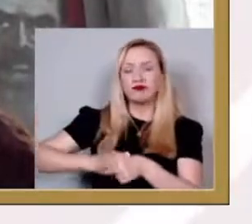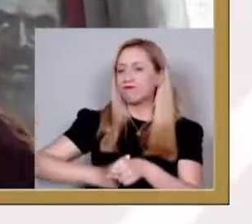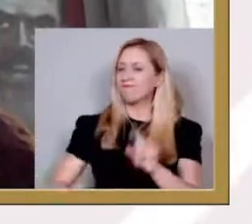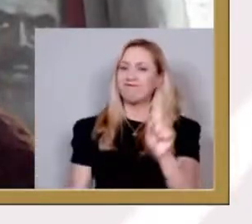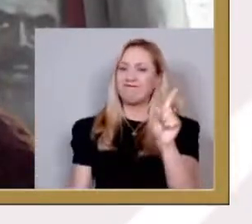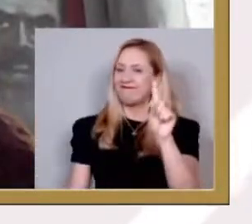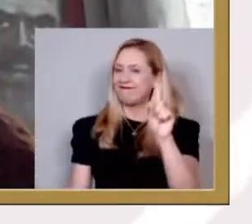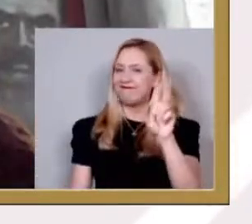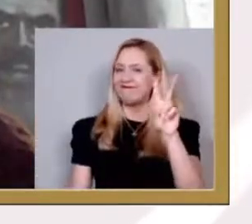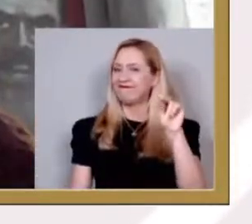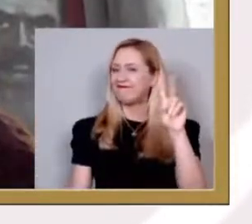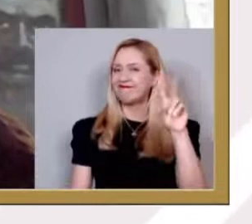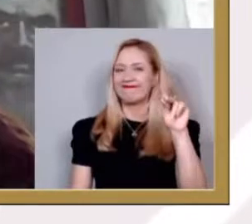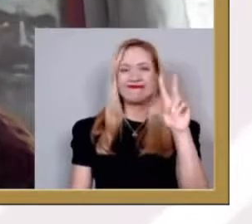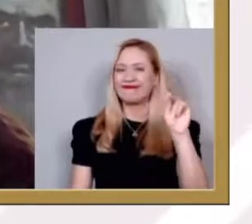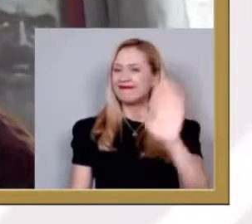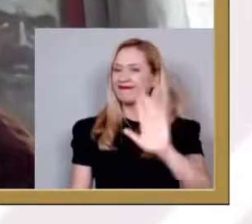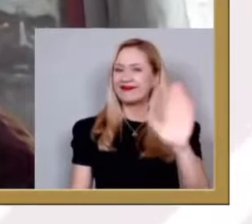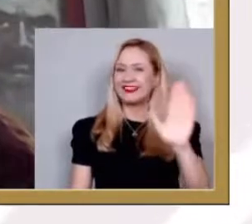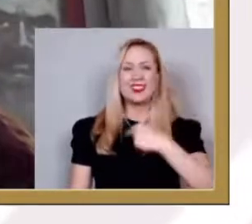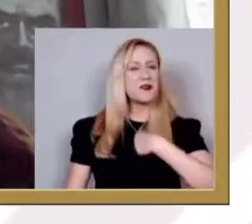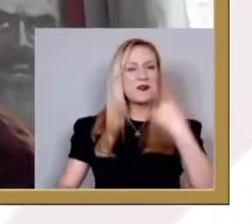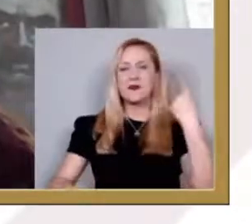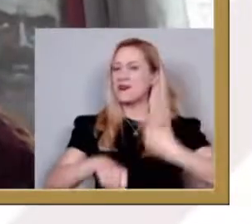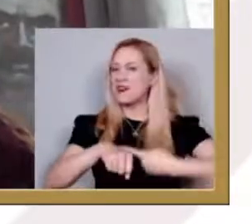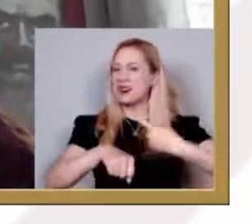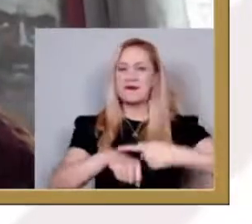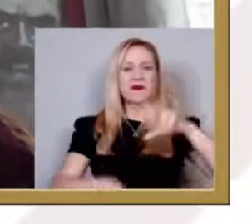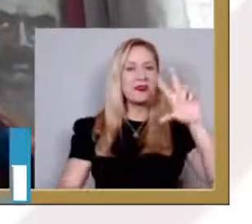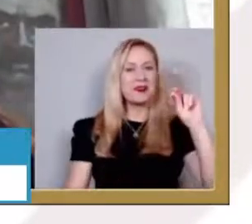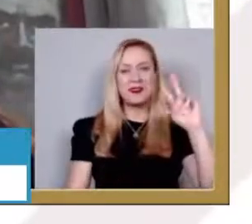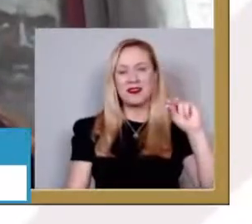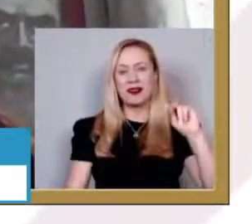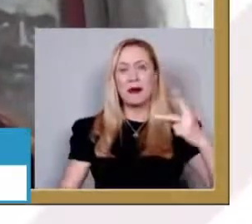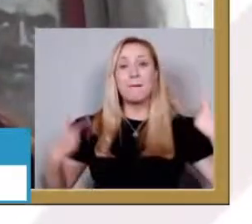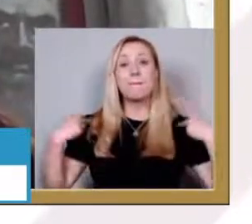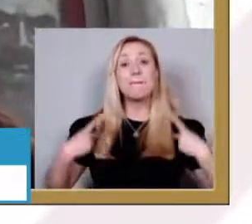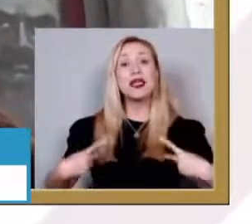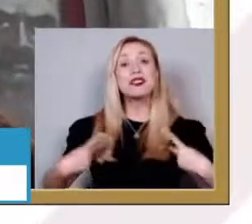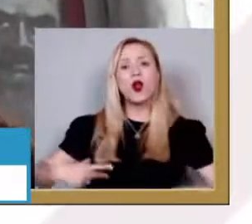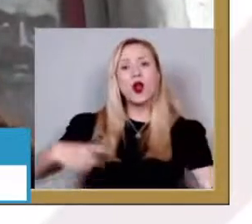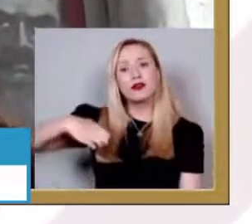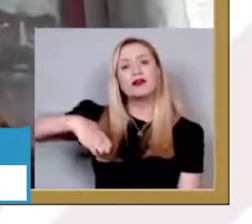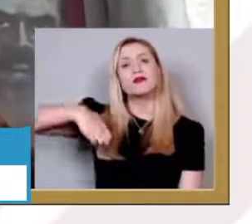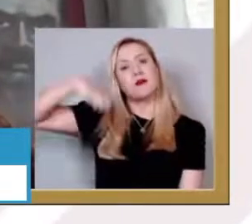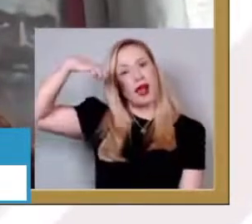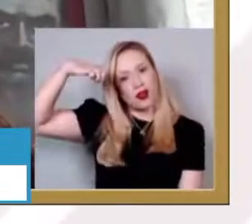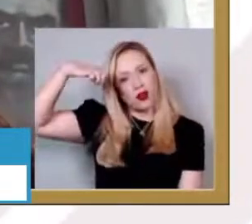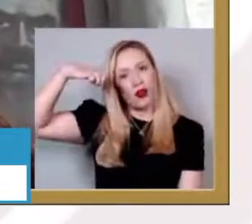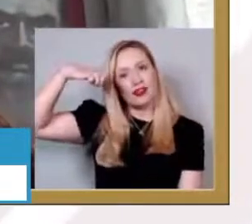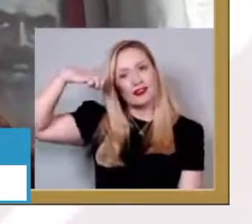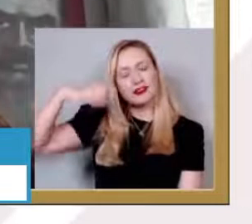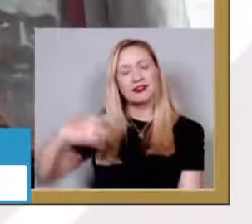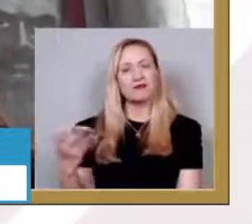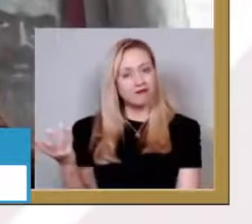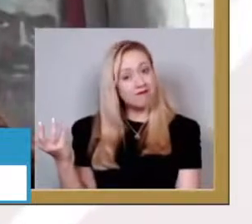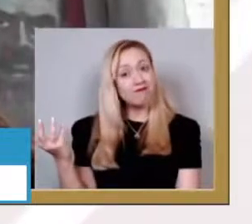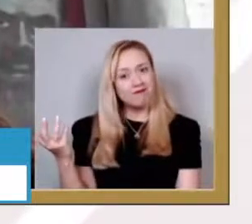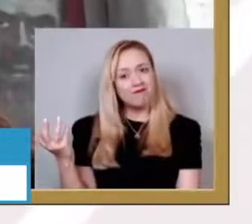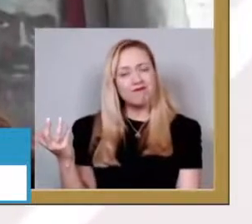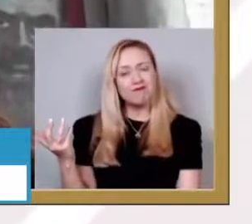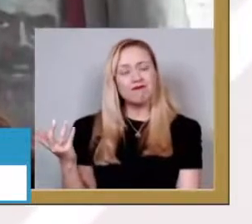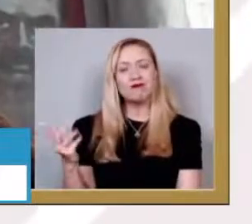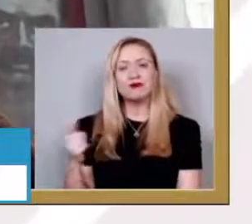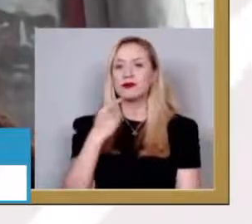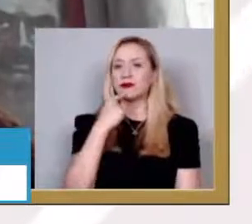contrario. No somos personas enfermas, somos personas mayores. Bueno, para su consideración y en relación al